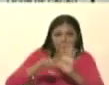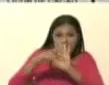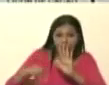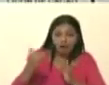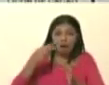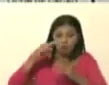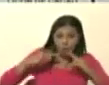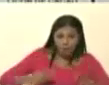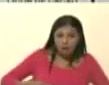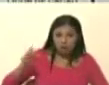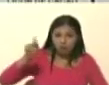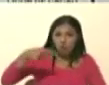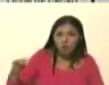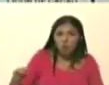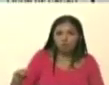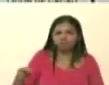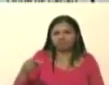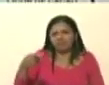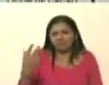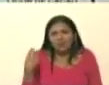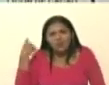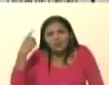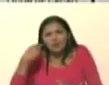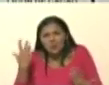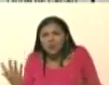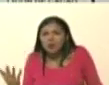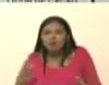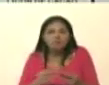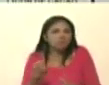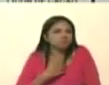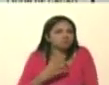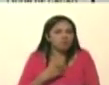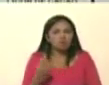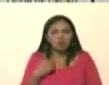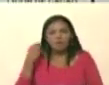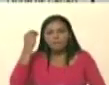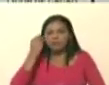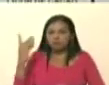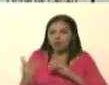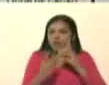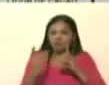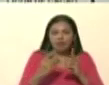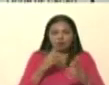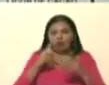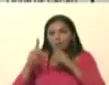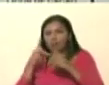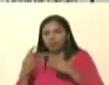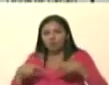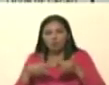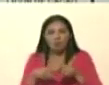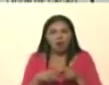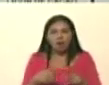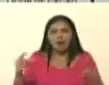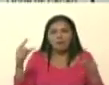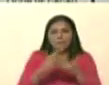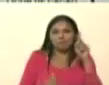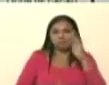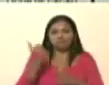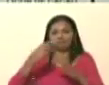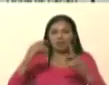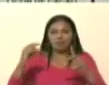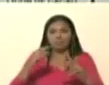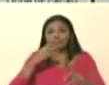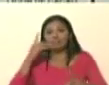humano es una locura señores por eso yo creo en la palabra en la política con p mayúscula en el